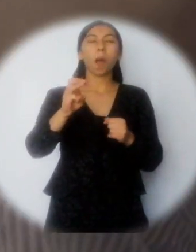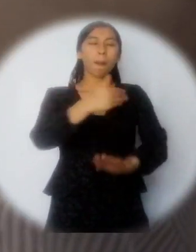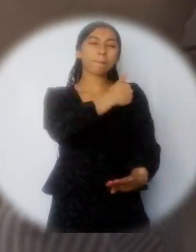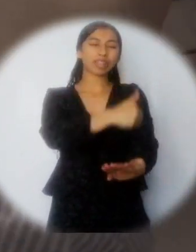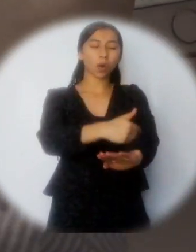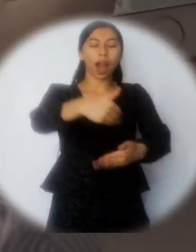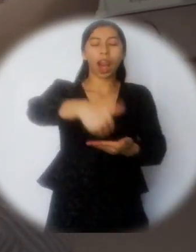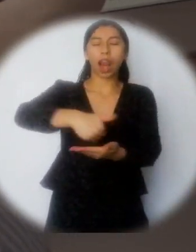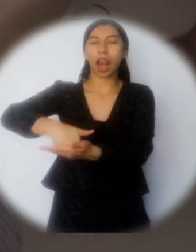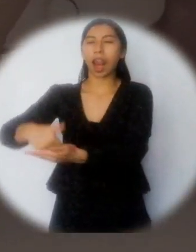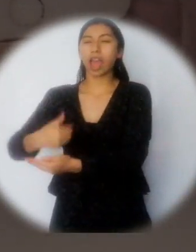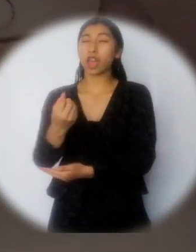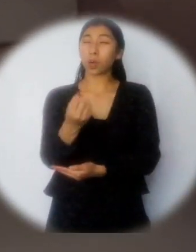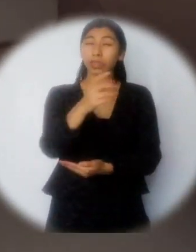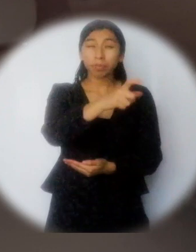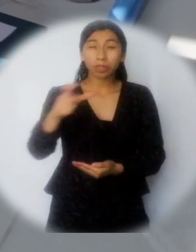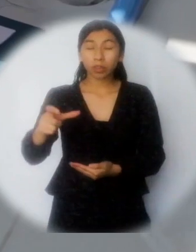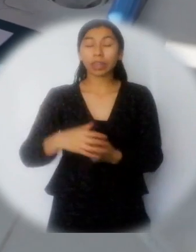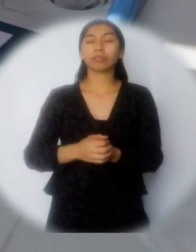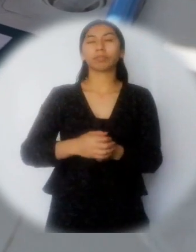de solicitudes de